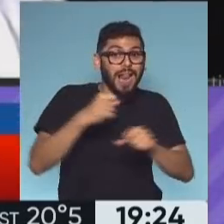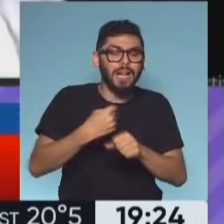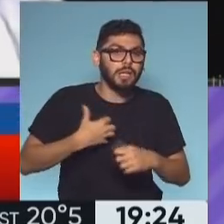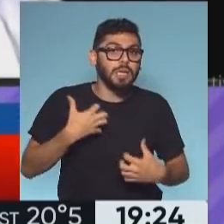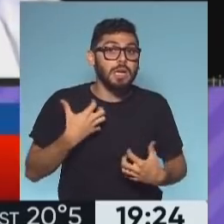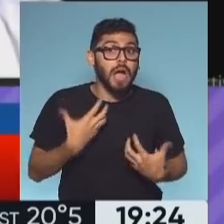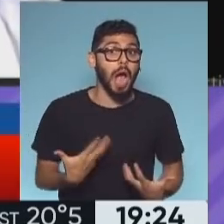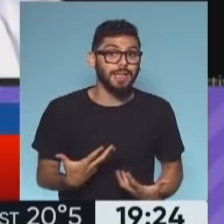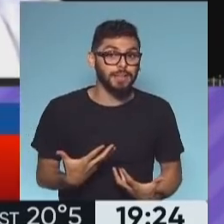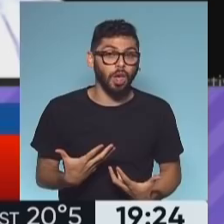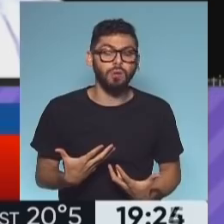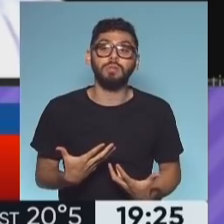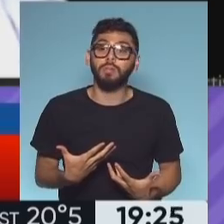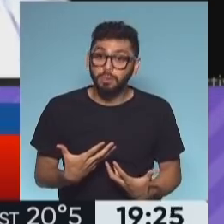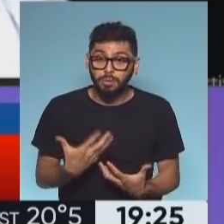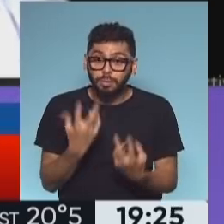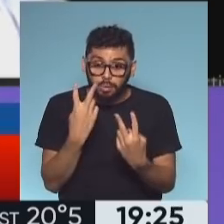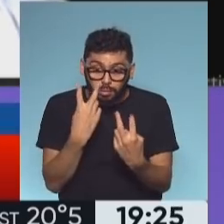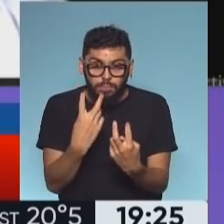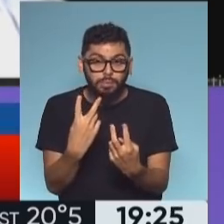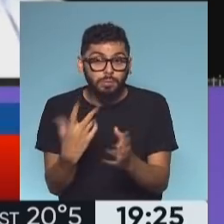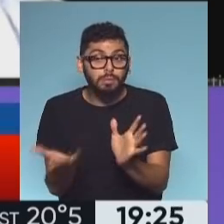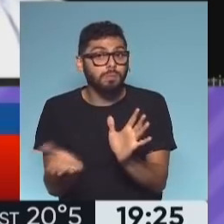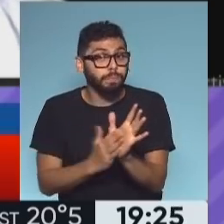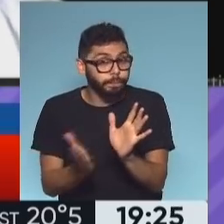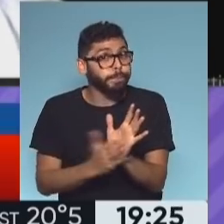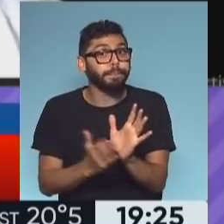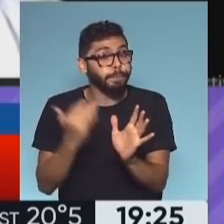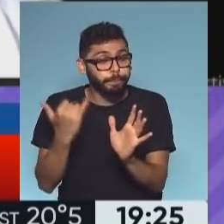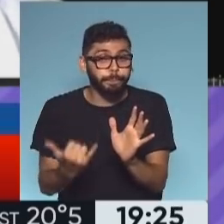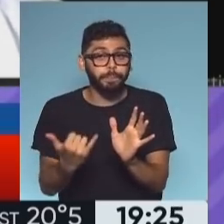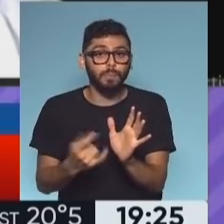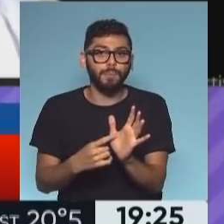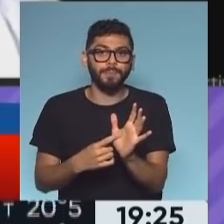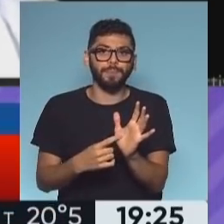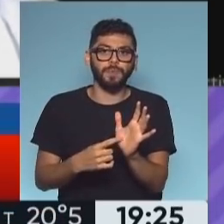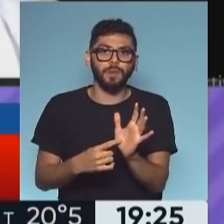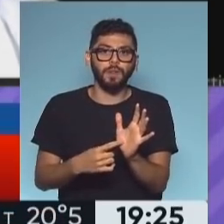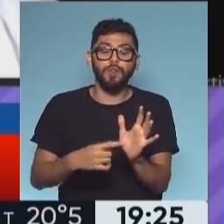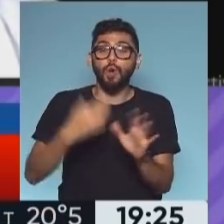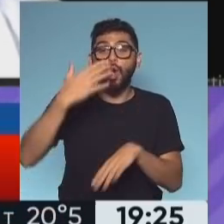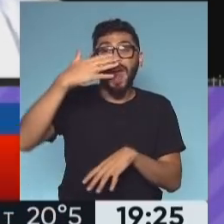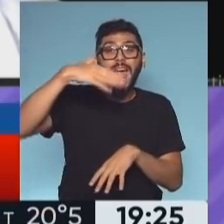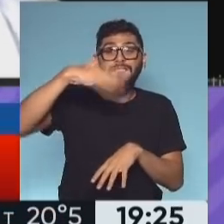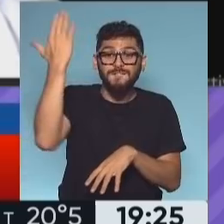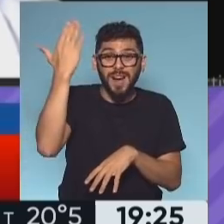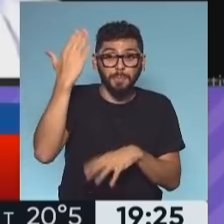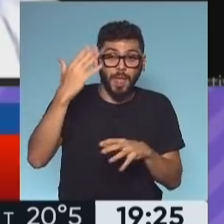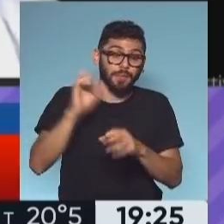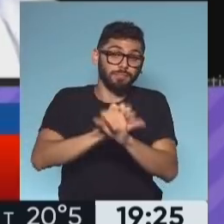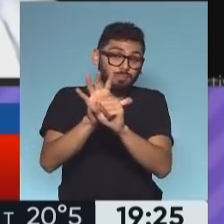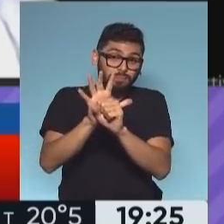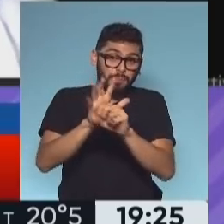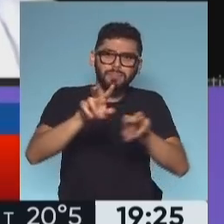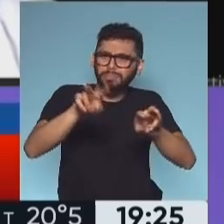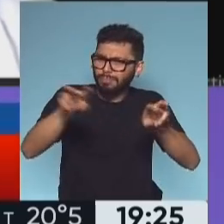Y nosotros demostramos que para un mismo grado de gravedad de la enfermedad, para las